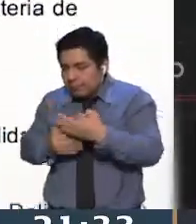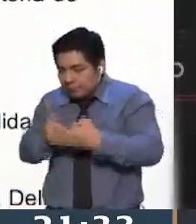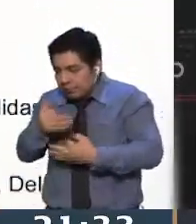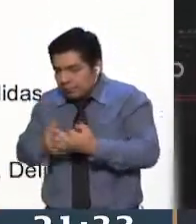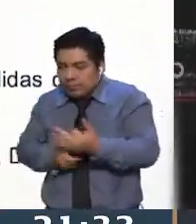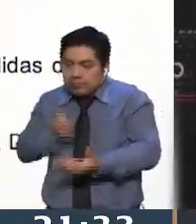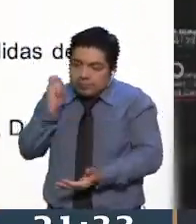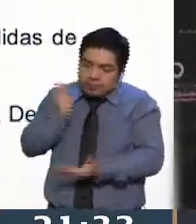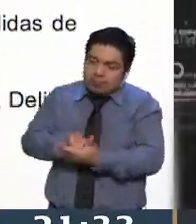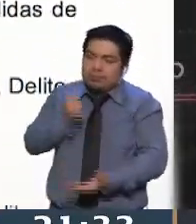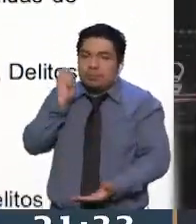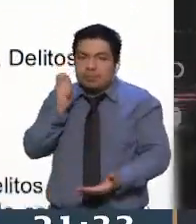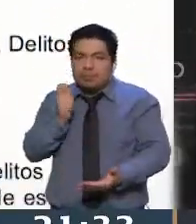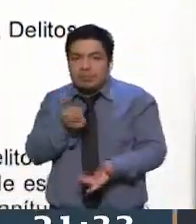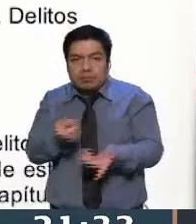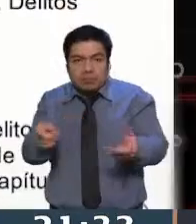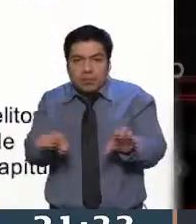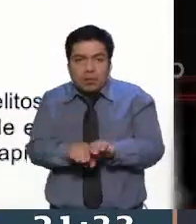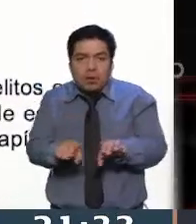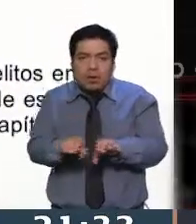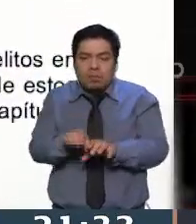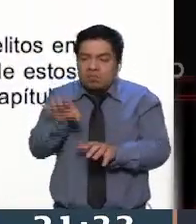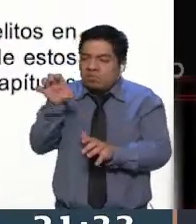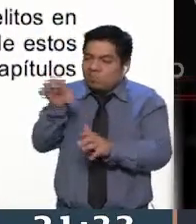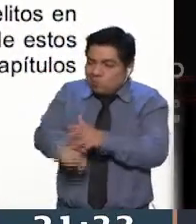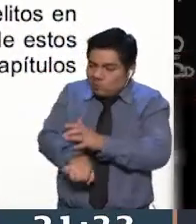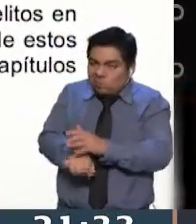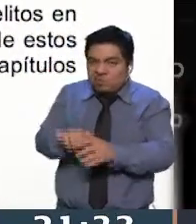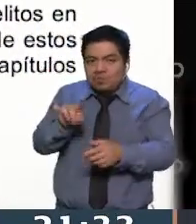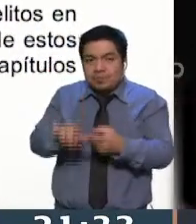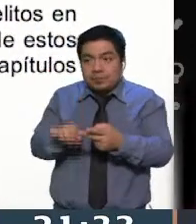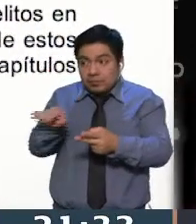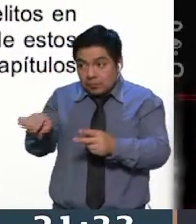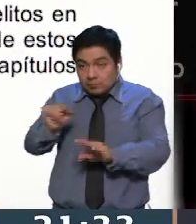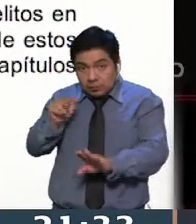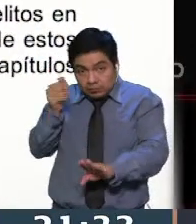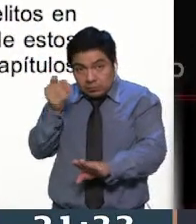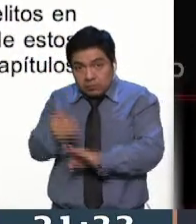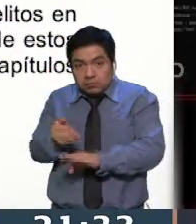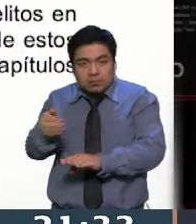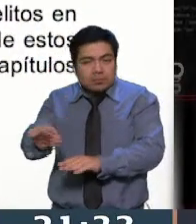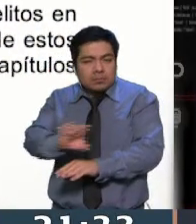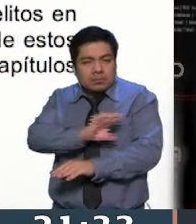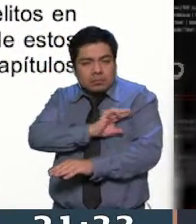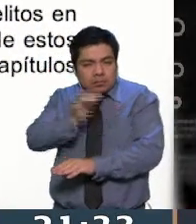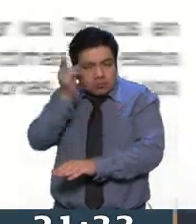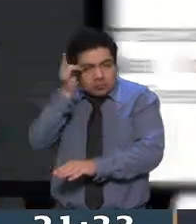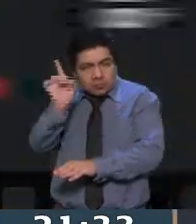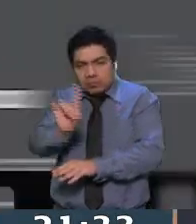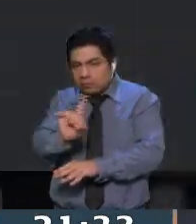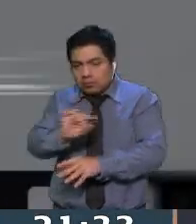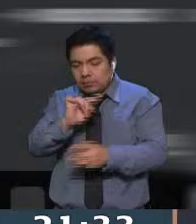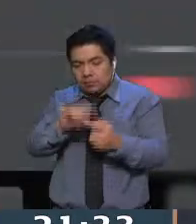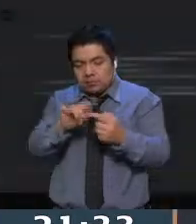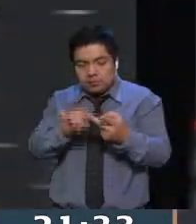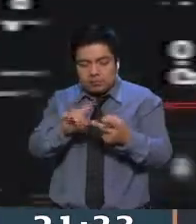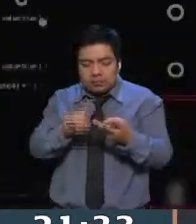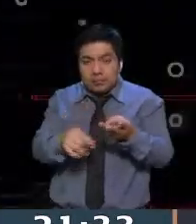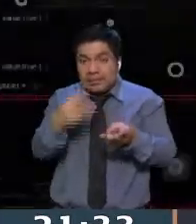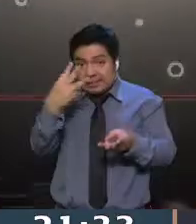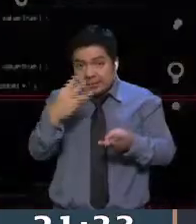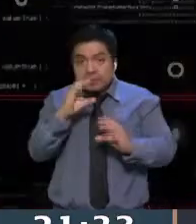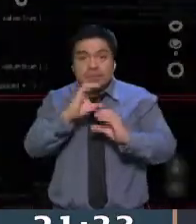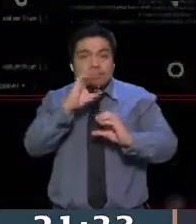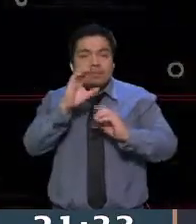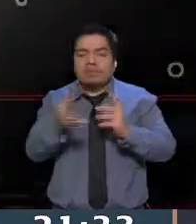por lo que esta no es una expropiación ni un atentado a la propiedad privada. 3. Reciclaje